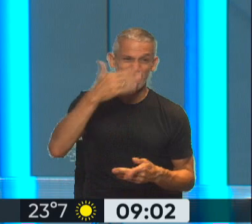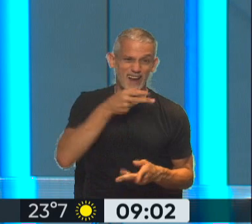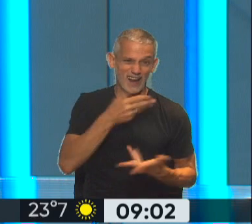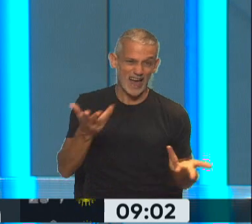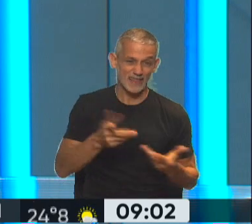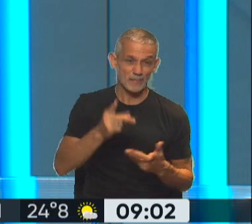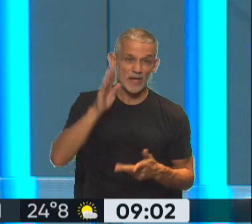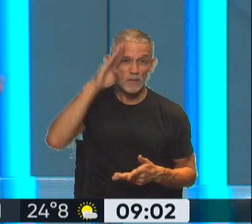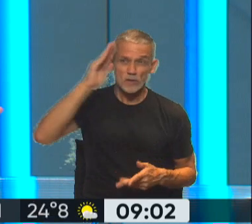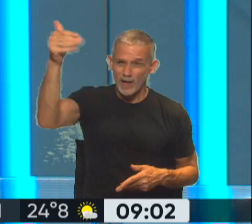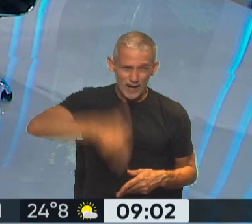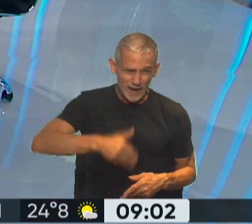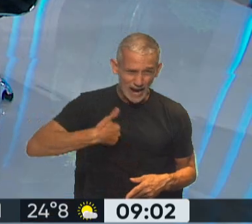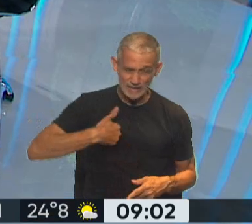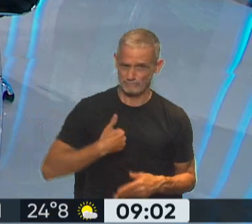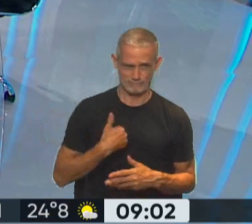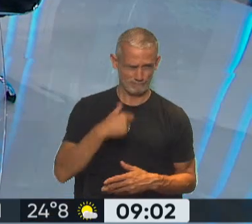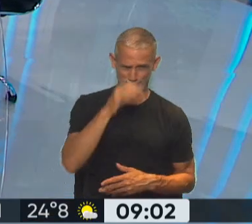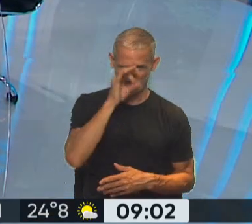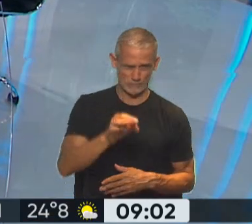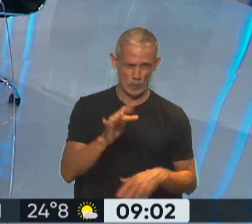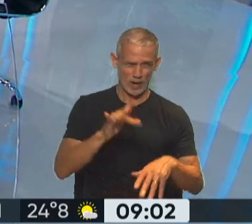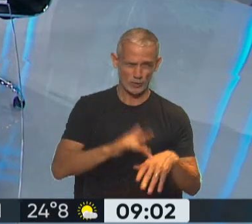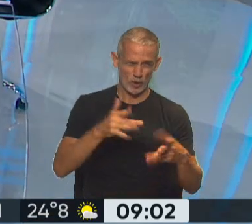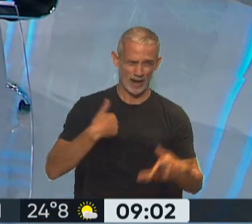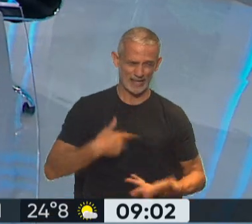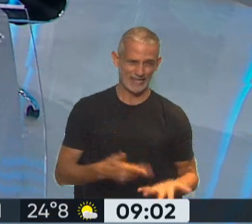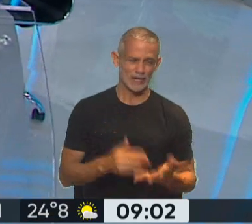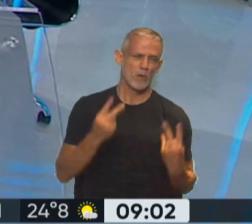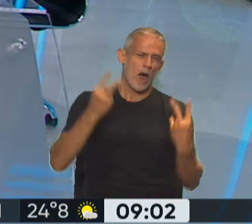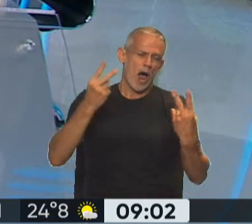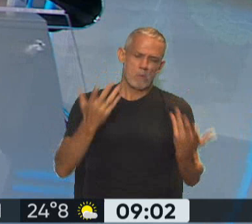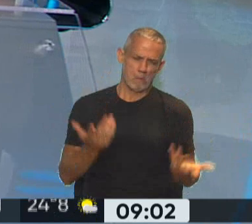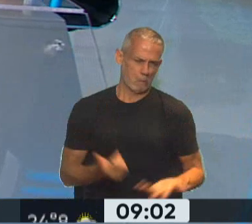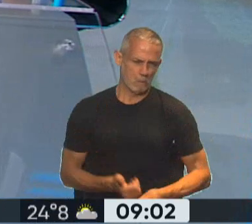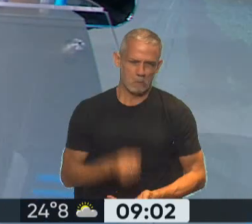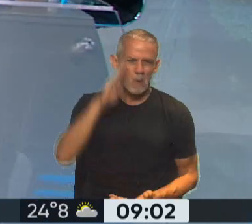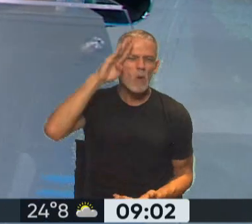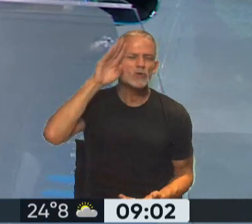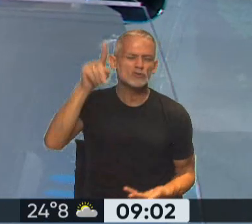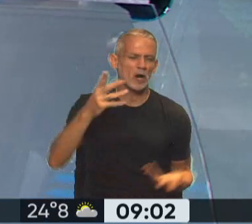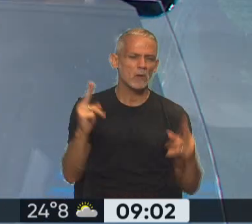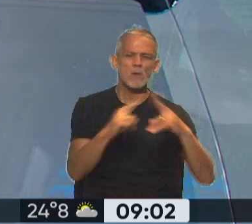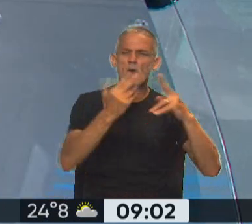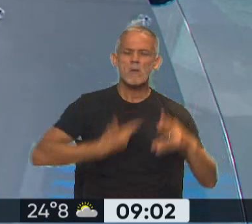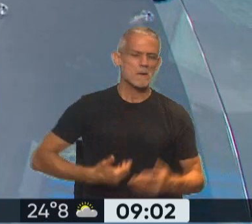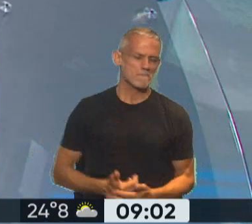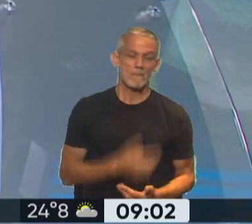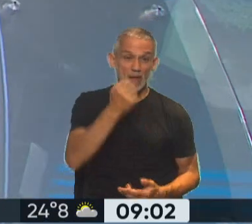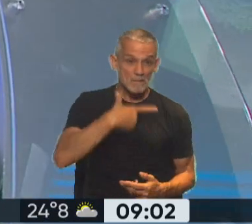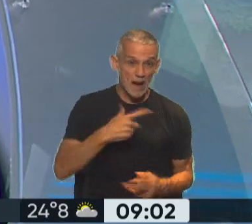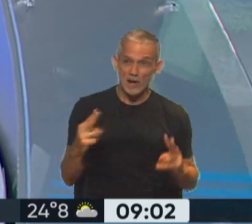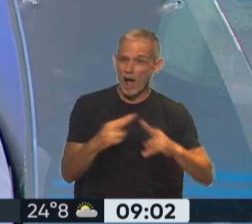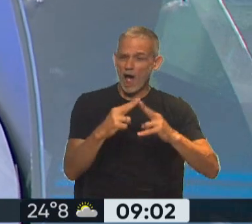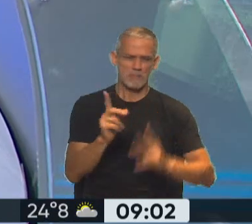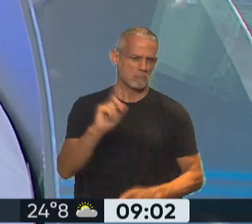vino a la Argentina por ejemplo Ni tú ni tampoco tuvo grandes viajes ni encuentros con diversos mandatarios bueno Mauricio macri tampoco